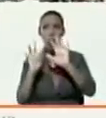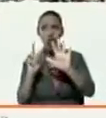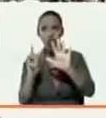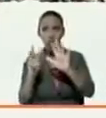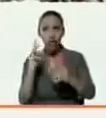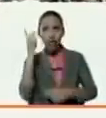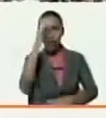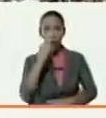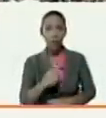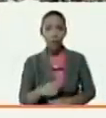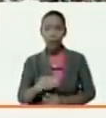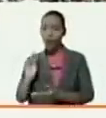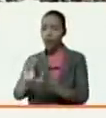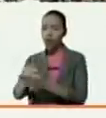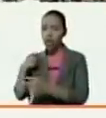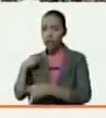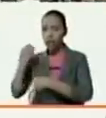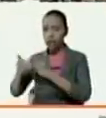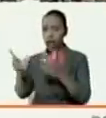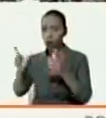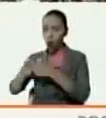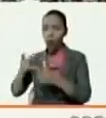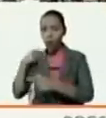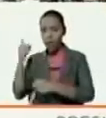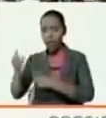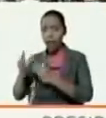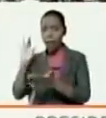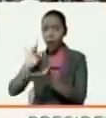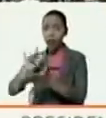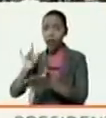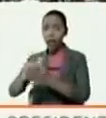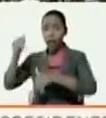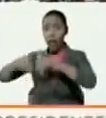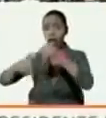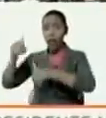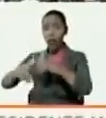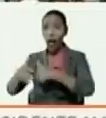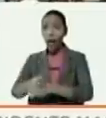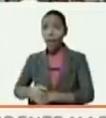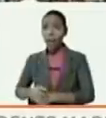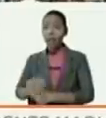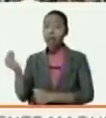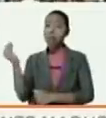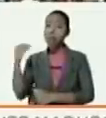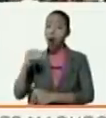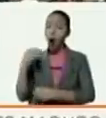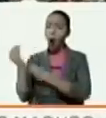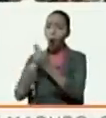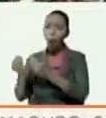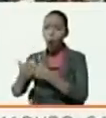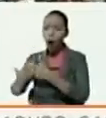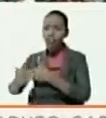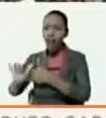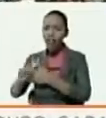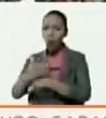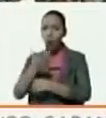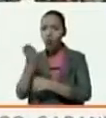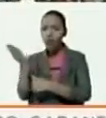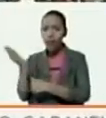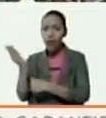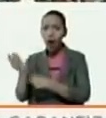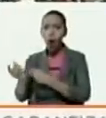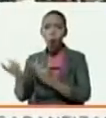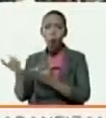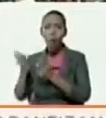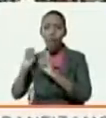la instalación de este comité preliminar de postulaciones electorales, y además, ¿cómo avanzan ustedes con